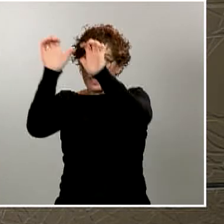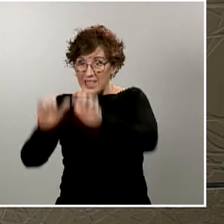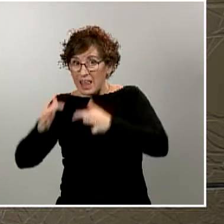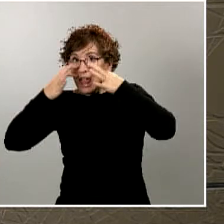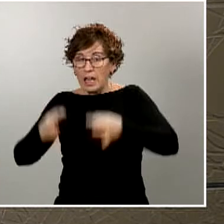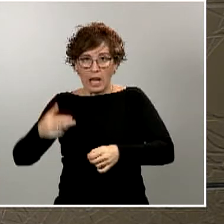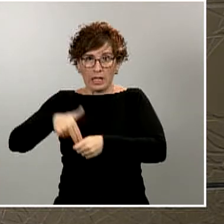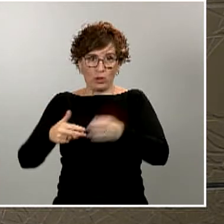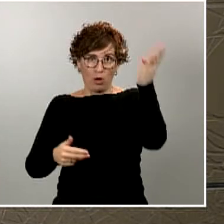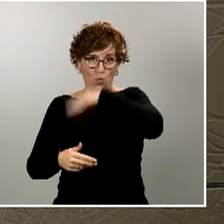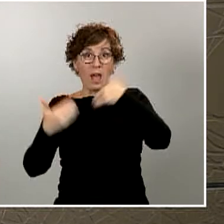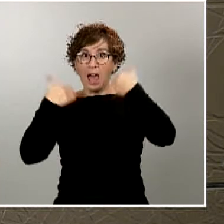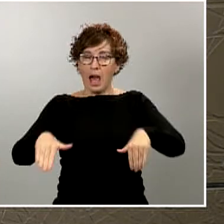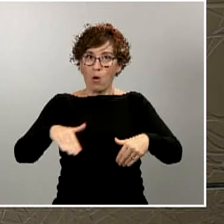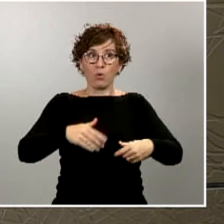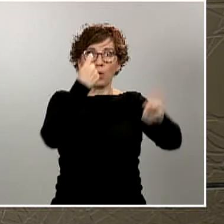desplome del crudo.